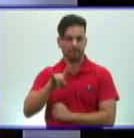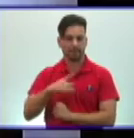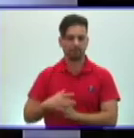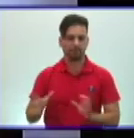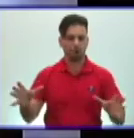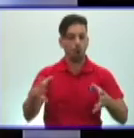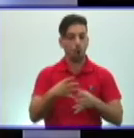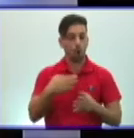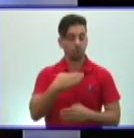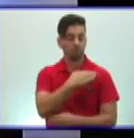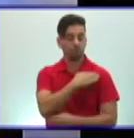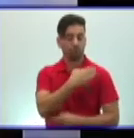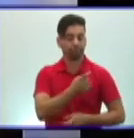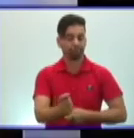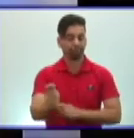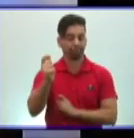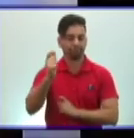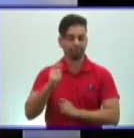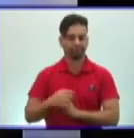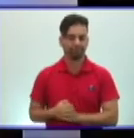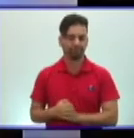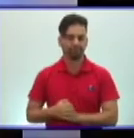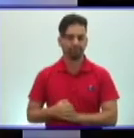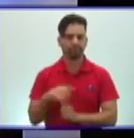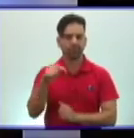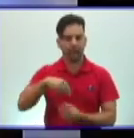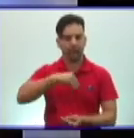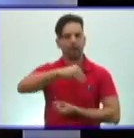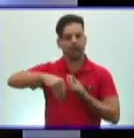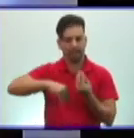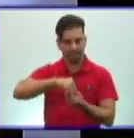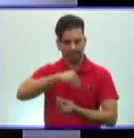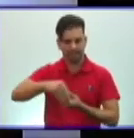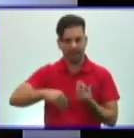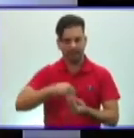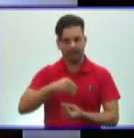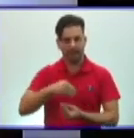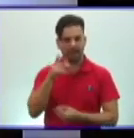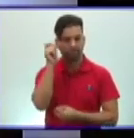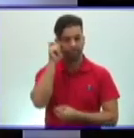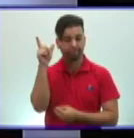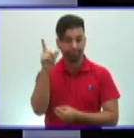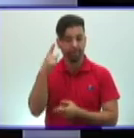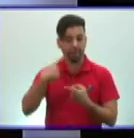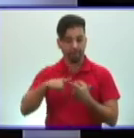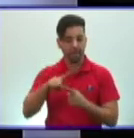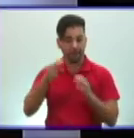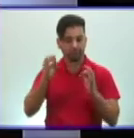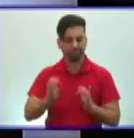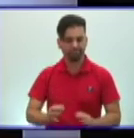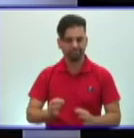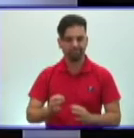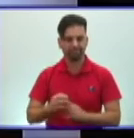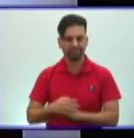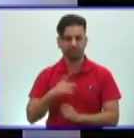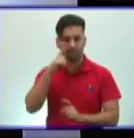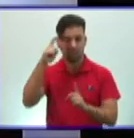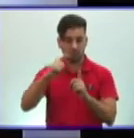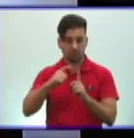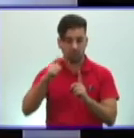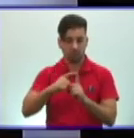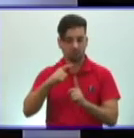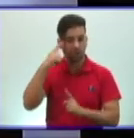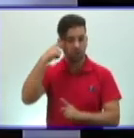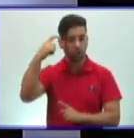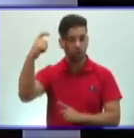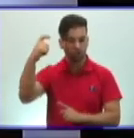circunstancias y permitieron desde una lógica materialista y objetiva, pues sencillamente lograr el triunfo revolucionario, su objetivo que como sueño